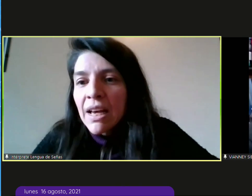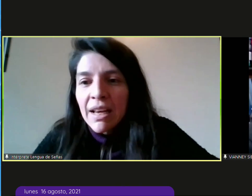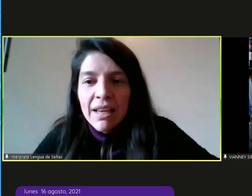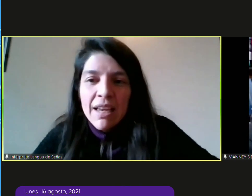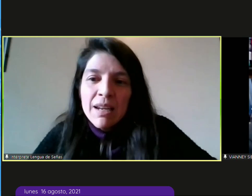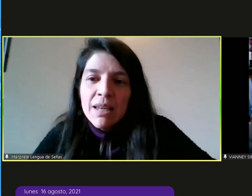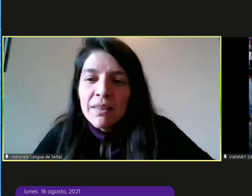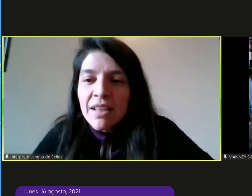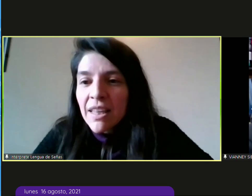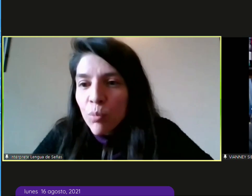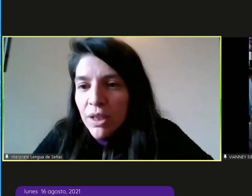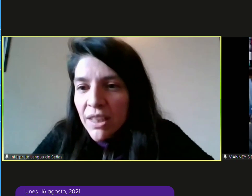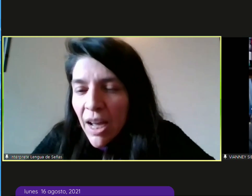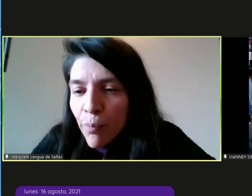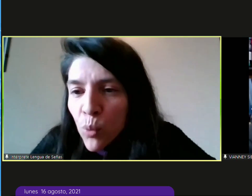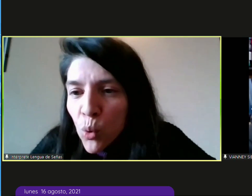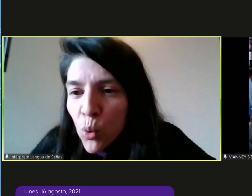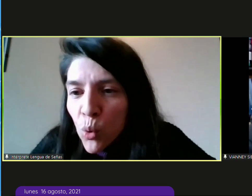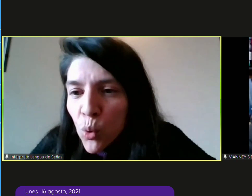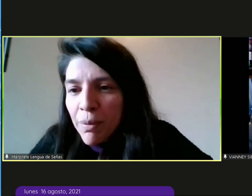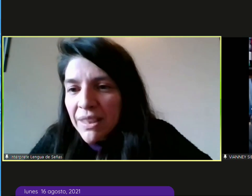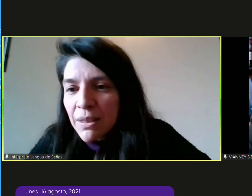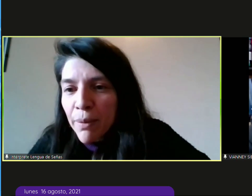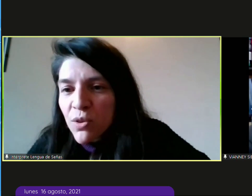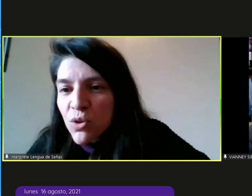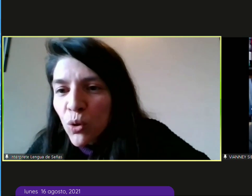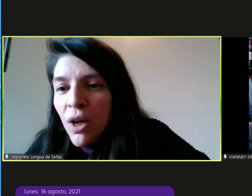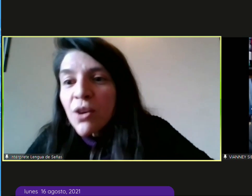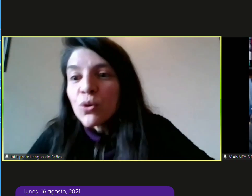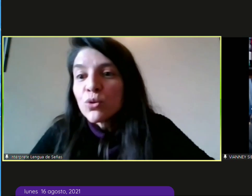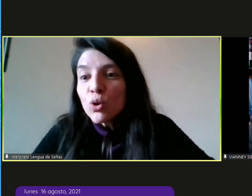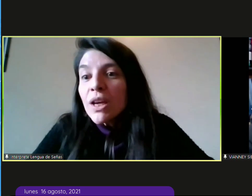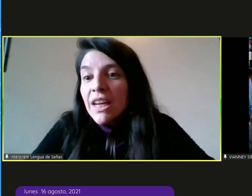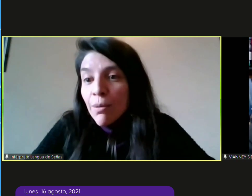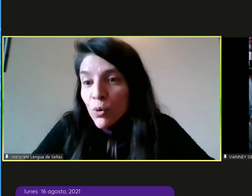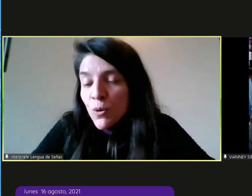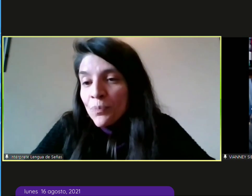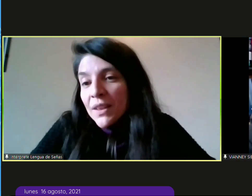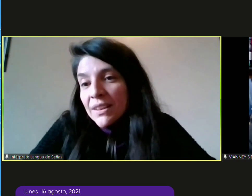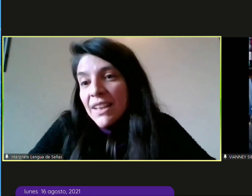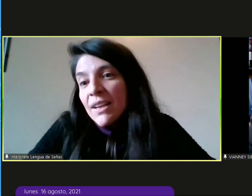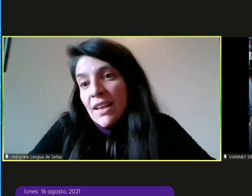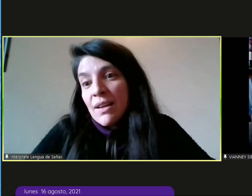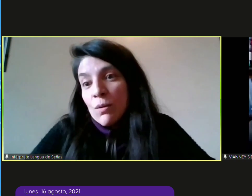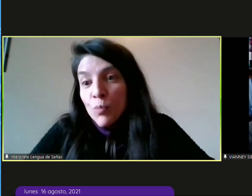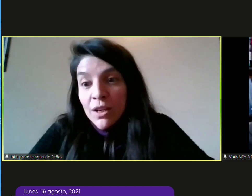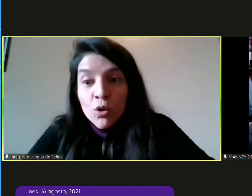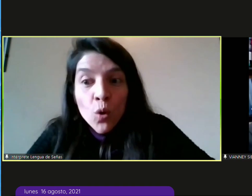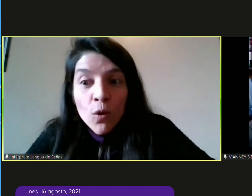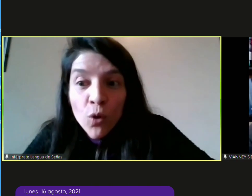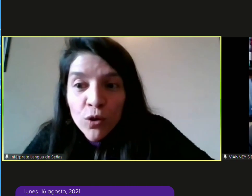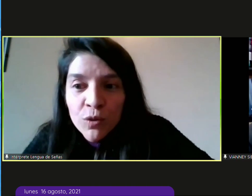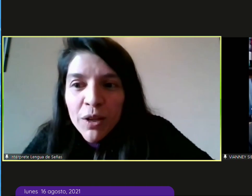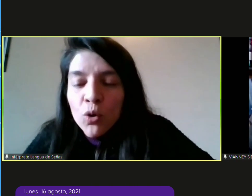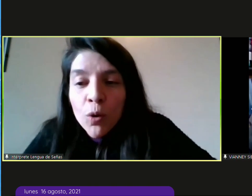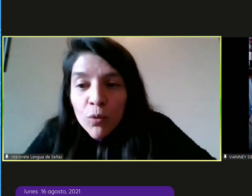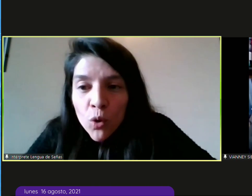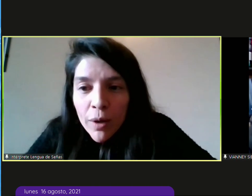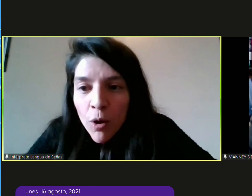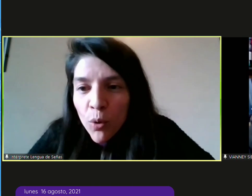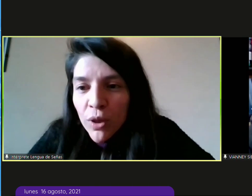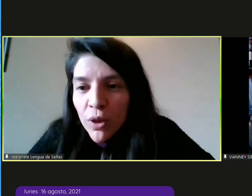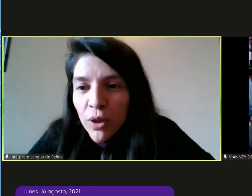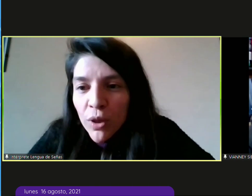ejemplo, en instancias de políticas públicas o de participación, nosotros queremos tener opinión o voz, pero